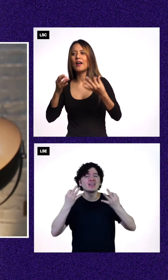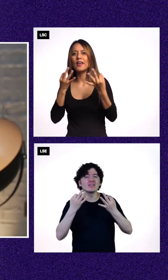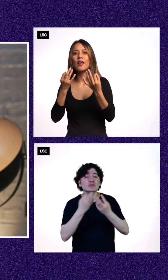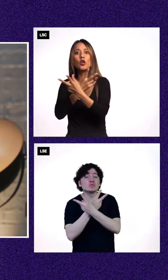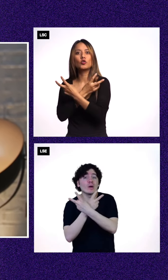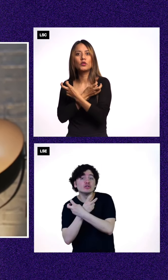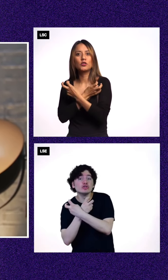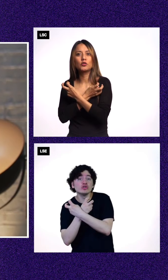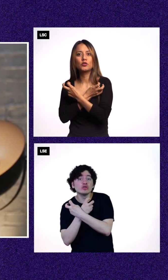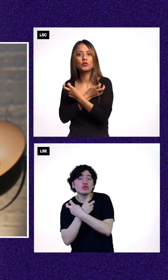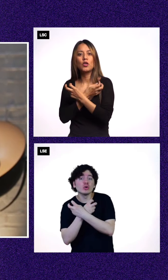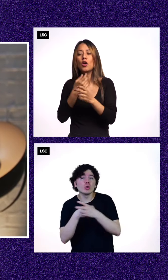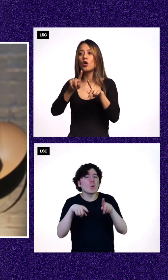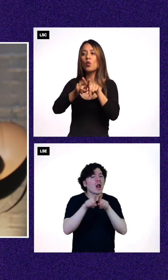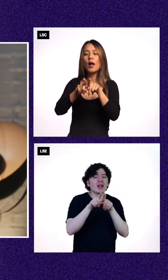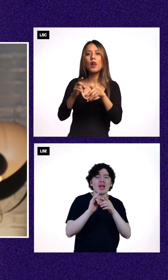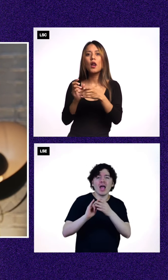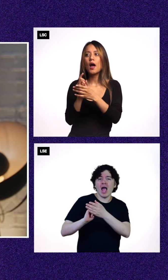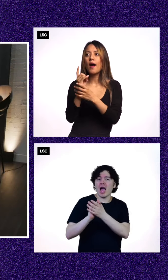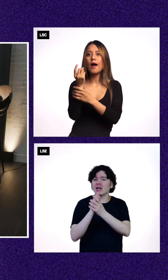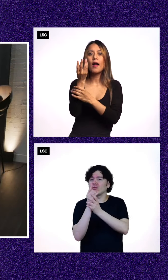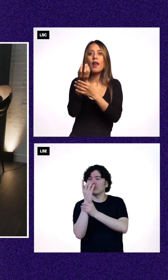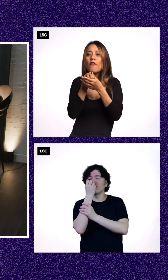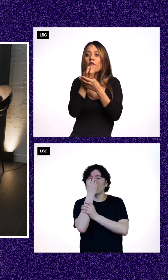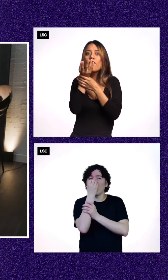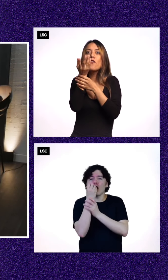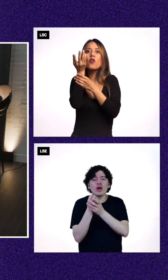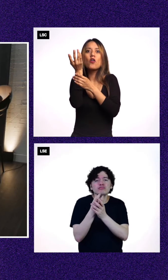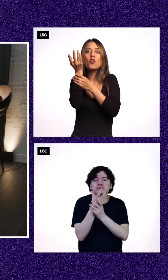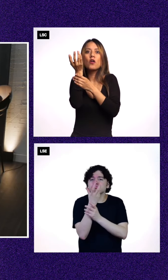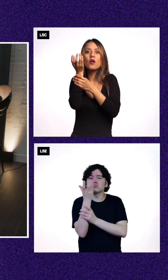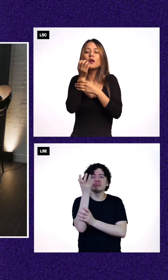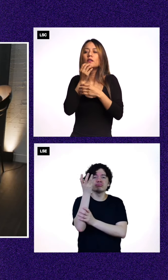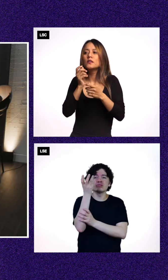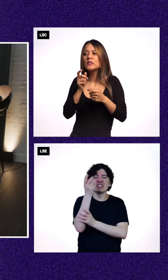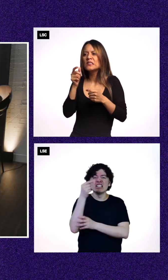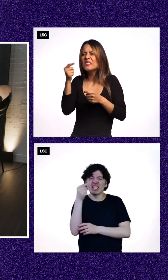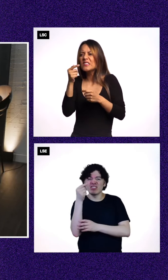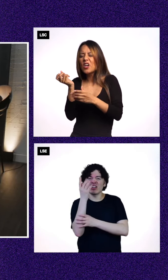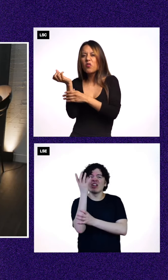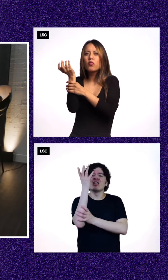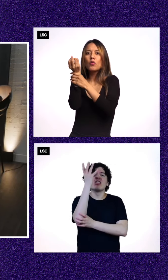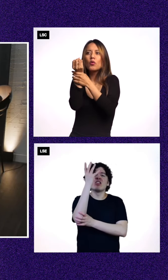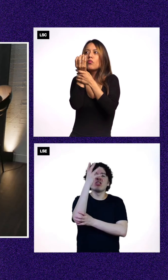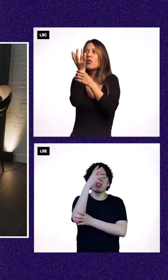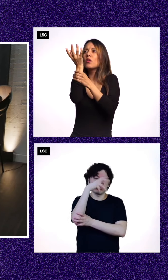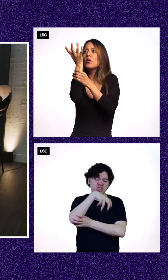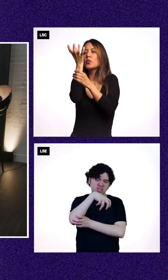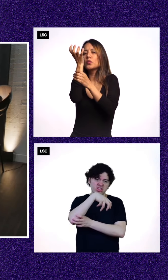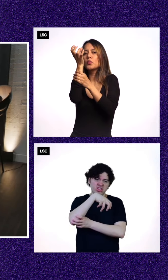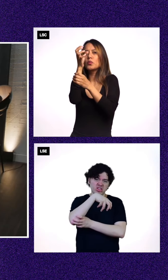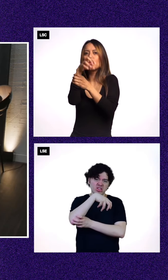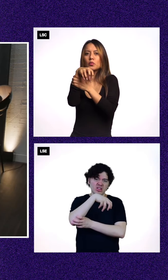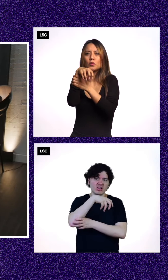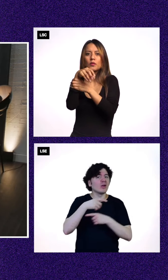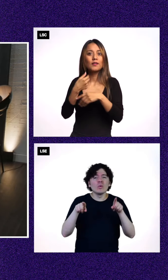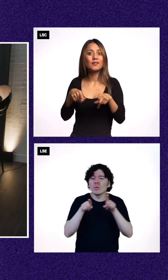seca. Proverbios 25, 28. Como ciudad derribada y sin muro, es el hombre cuyo espíritu no tiene